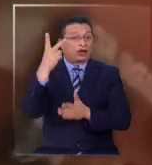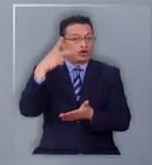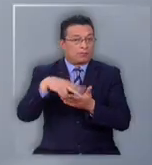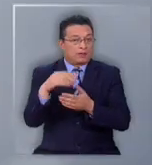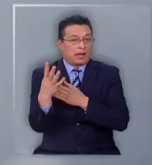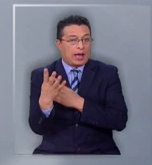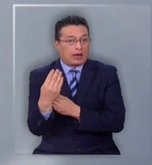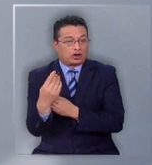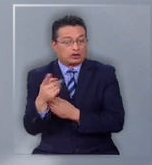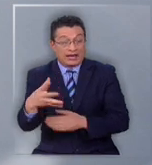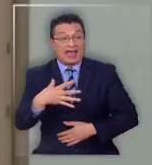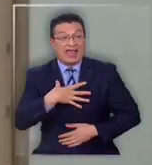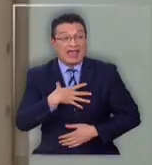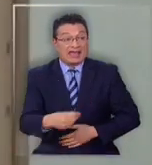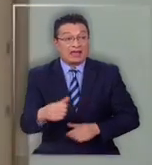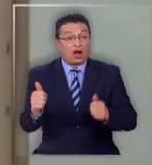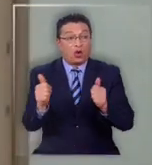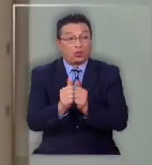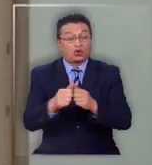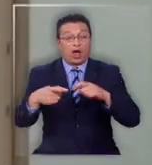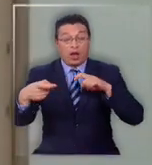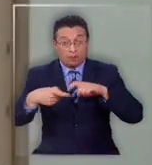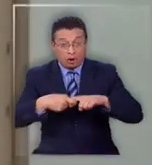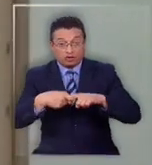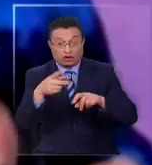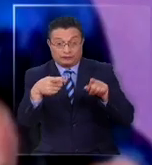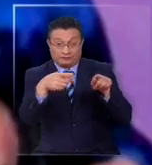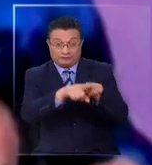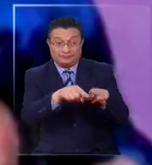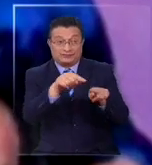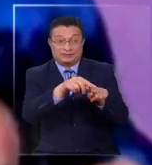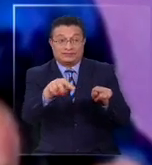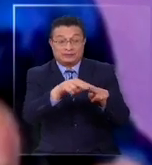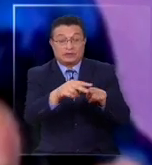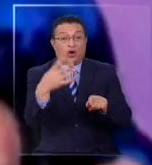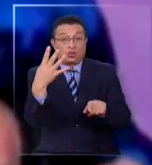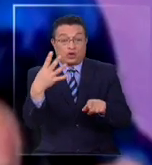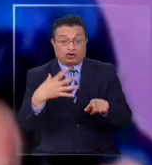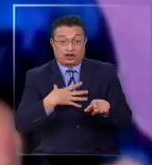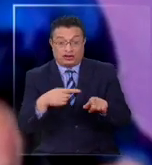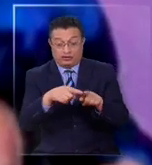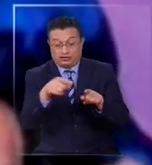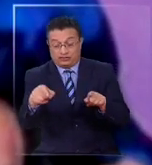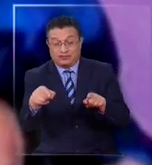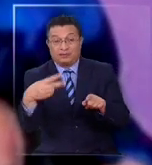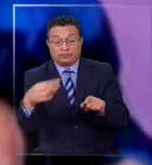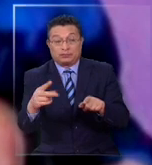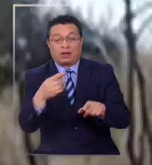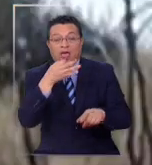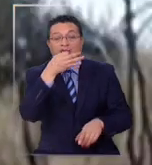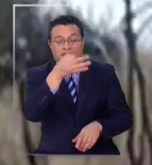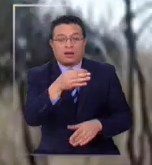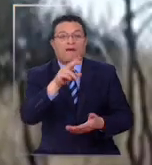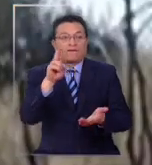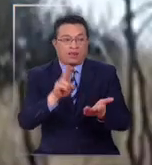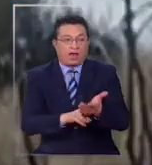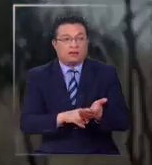2014, cuando su hija, junto a su esposo, pareja que en ese entonces tenía 4 hijos, le dijeron la